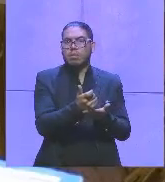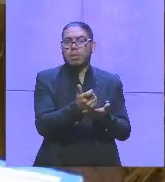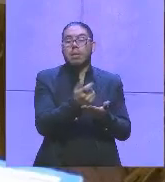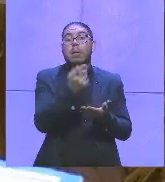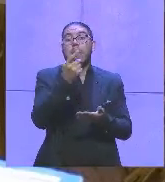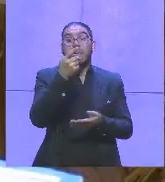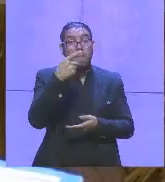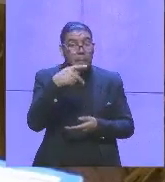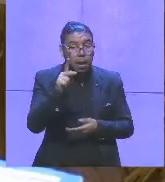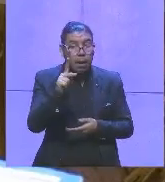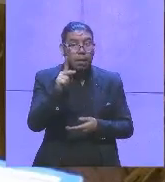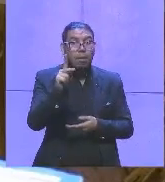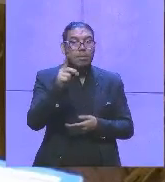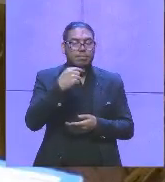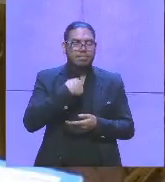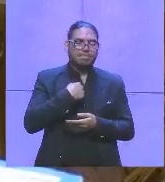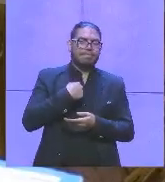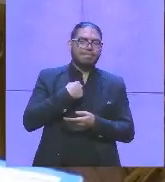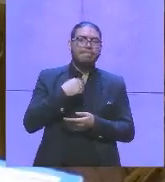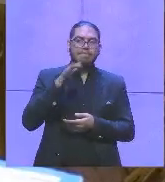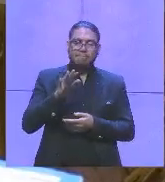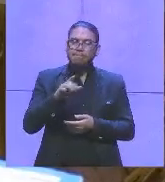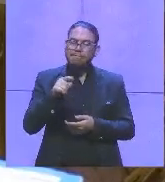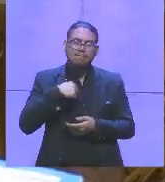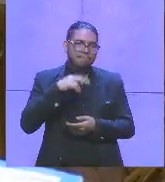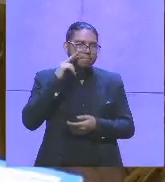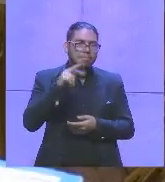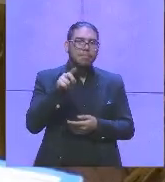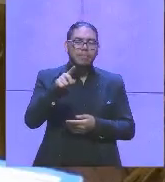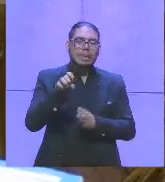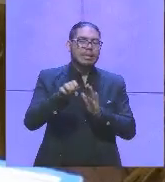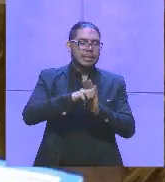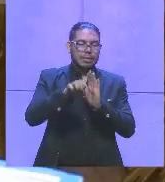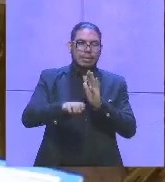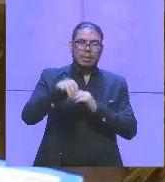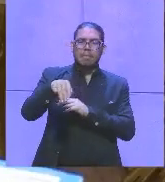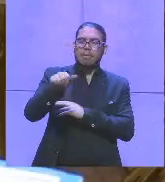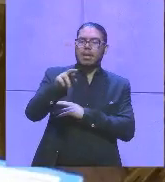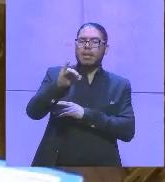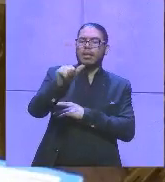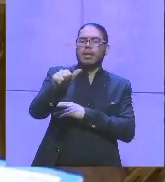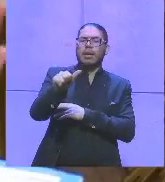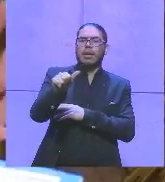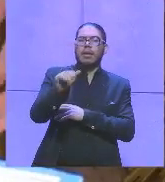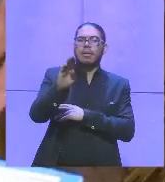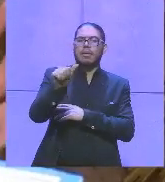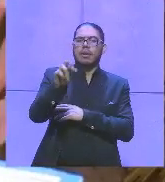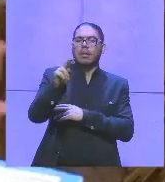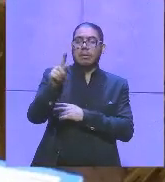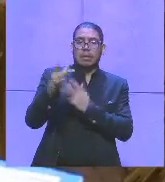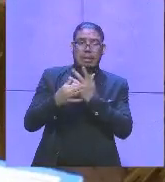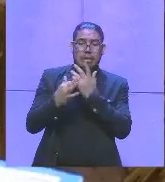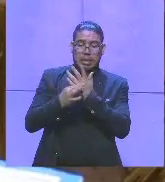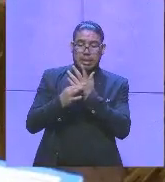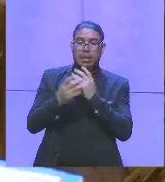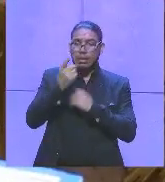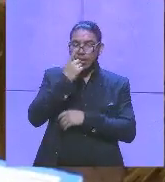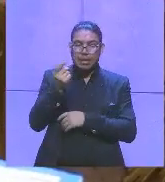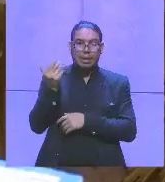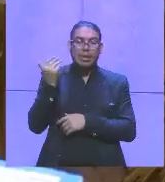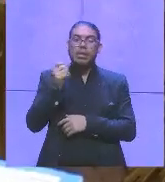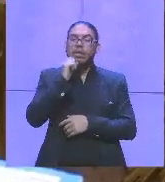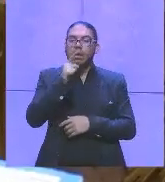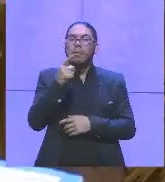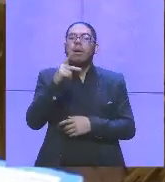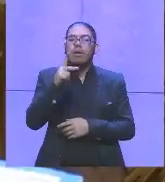Pero ahí me parece que es un claro ejemplo de esto que está diciendo María Marván, de este pluralismo limitado. Sí, sí hay, pero muy